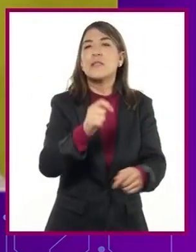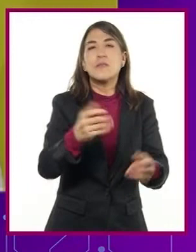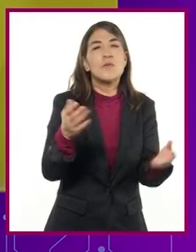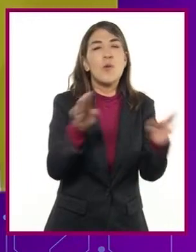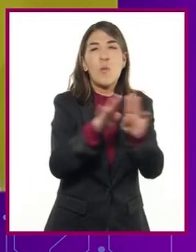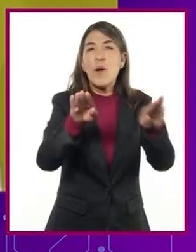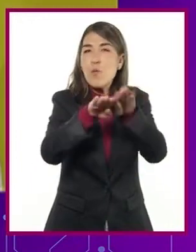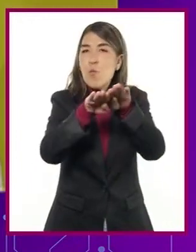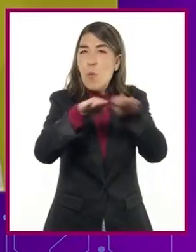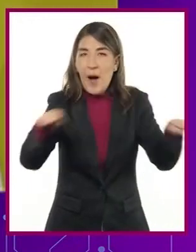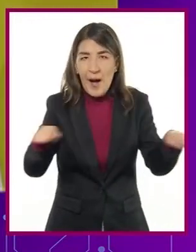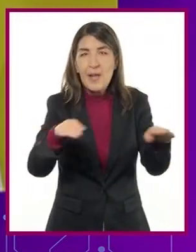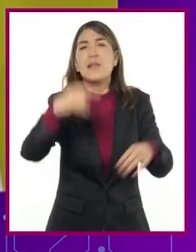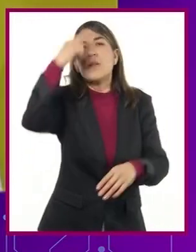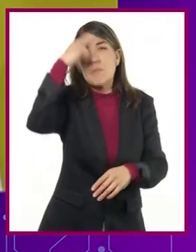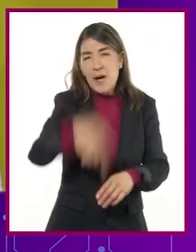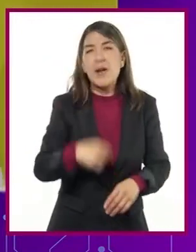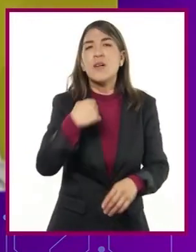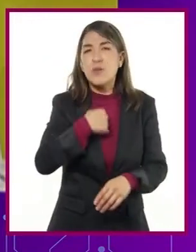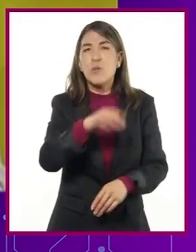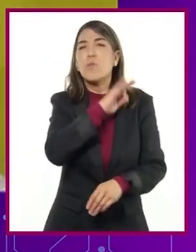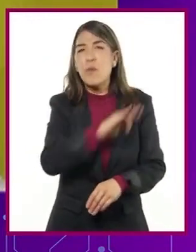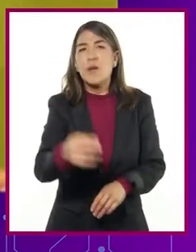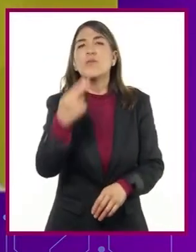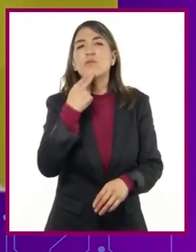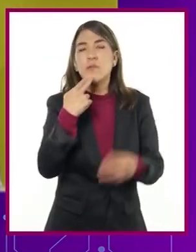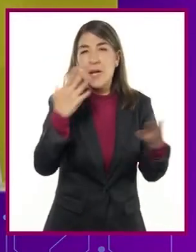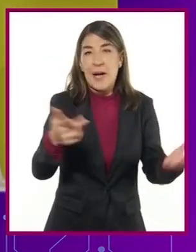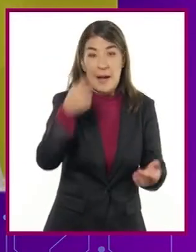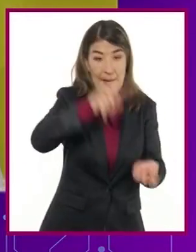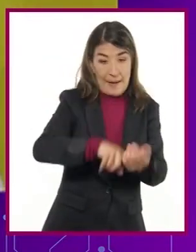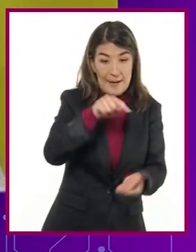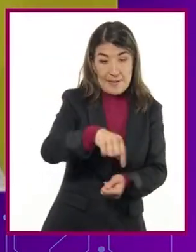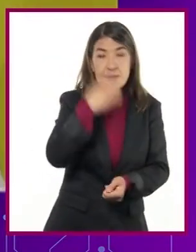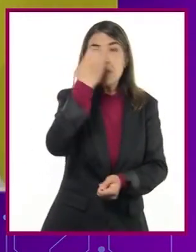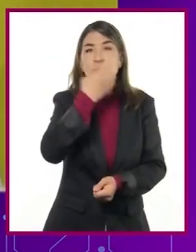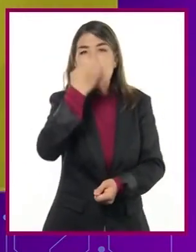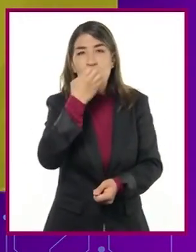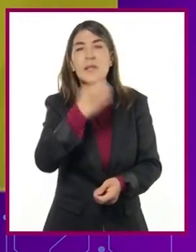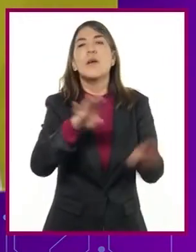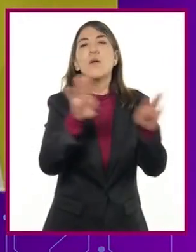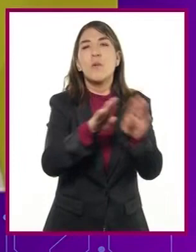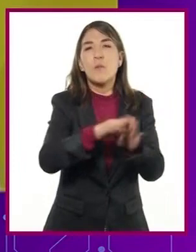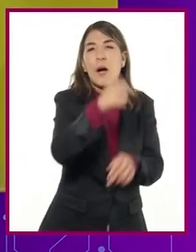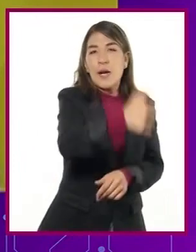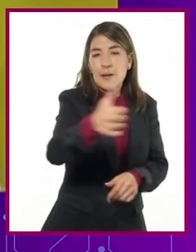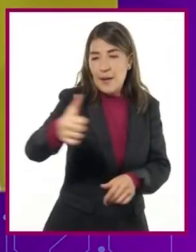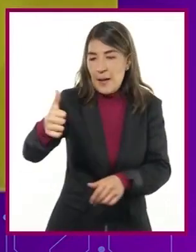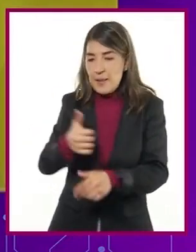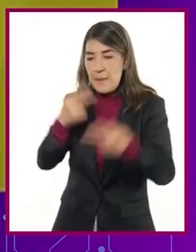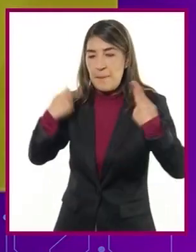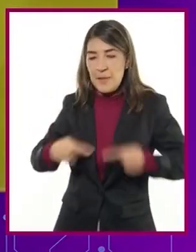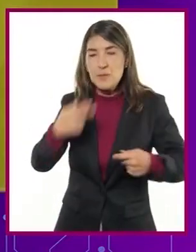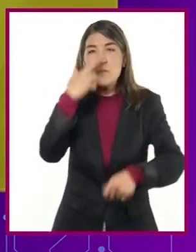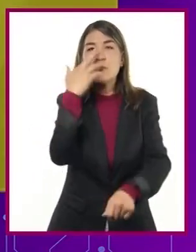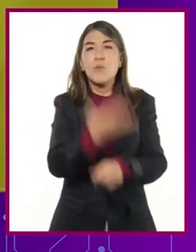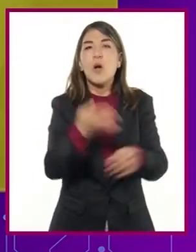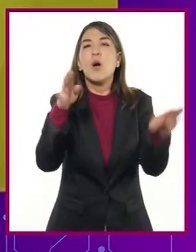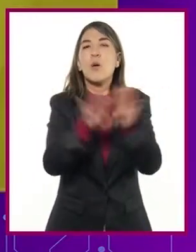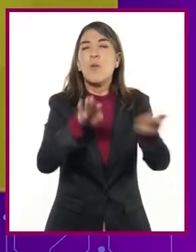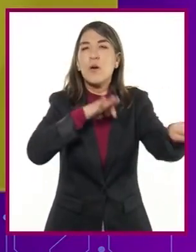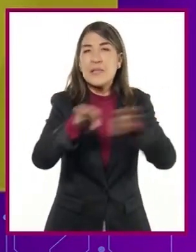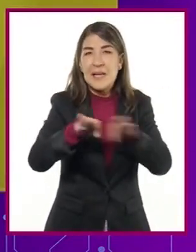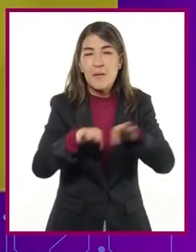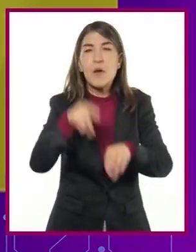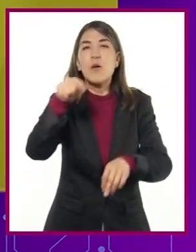ser imparcial me permitirá que en la institución cada uno realice las funciones para las que fue contratado y se